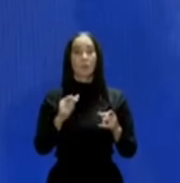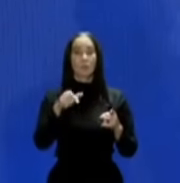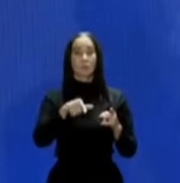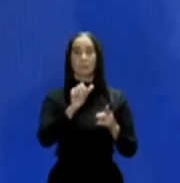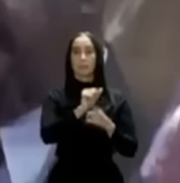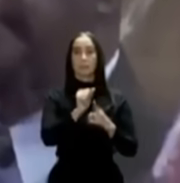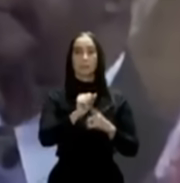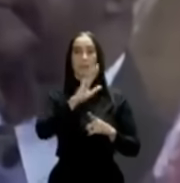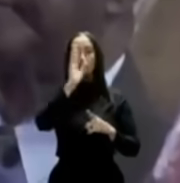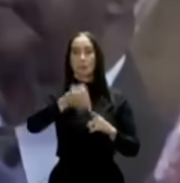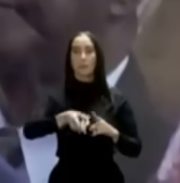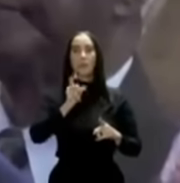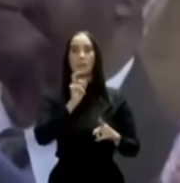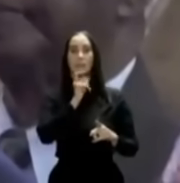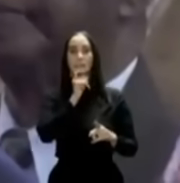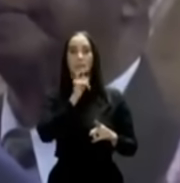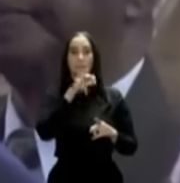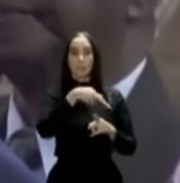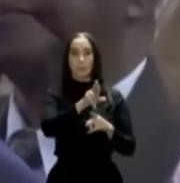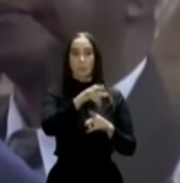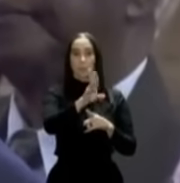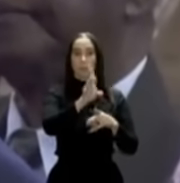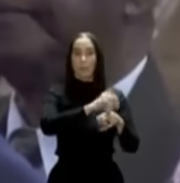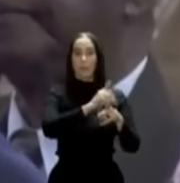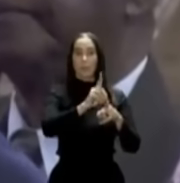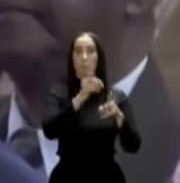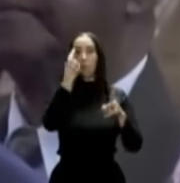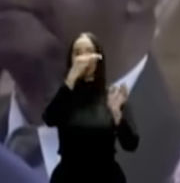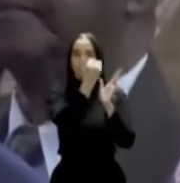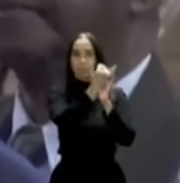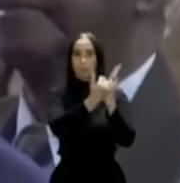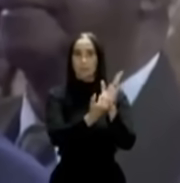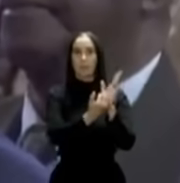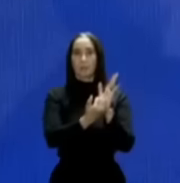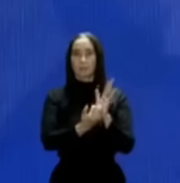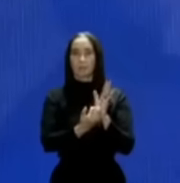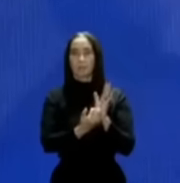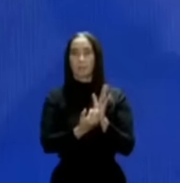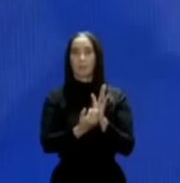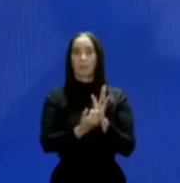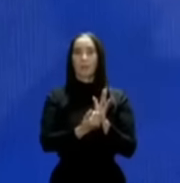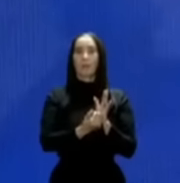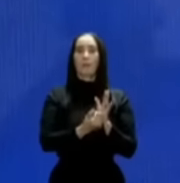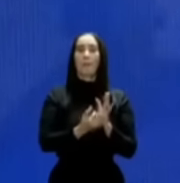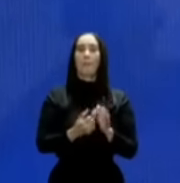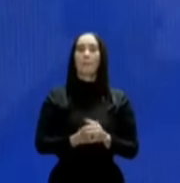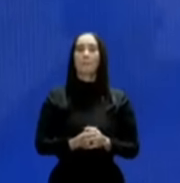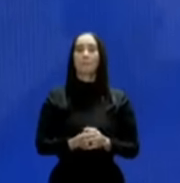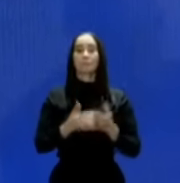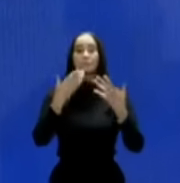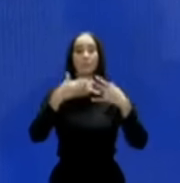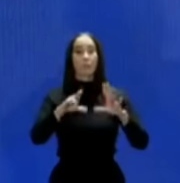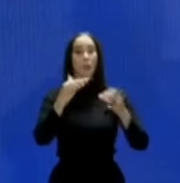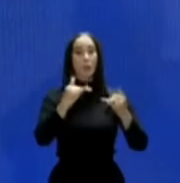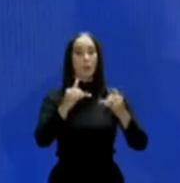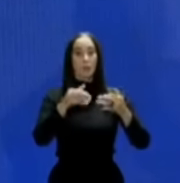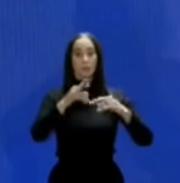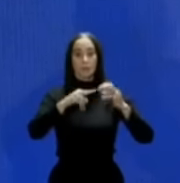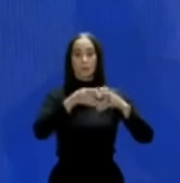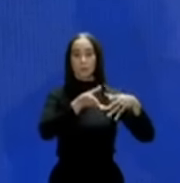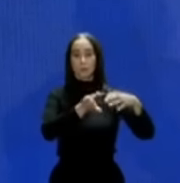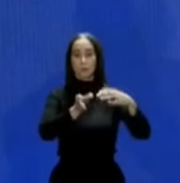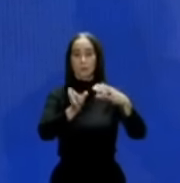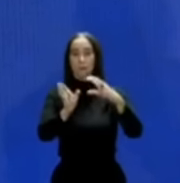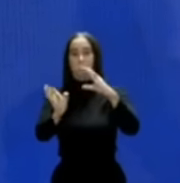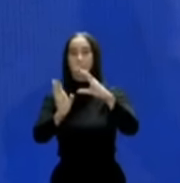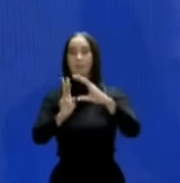nunca está seco el río de Jabón, pero baja su nivel. Ya con este canal, que repito, fue